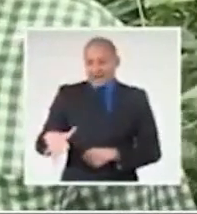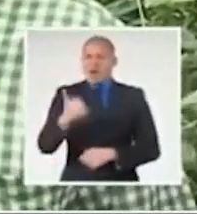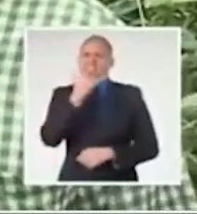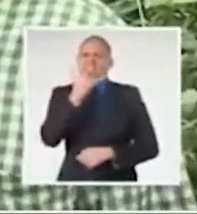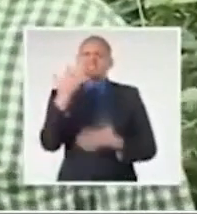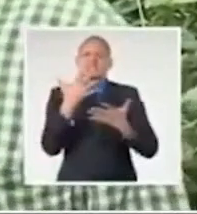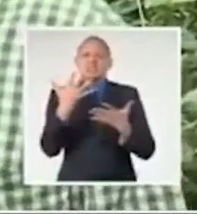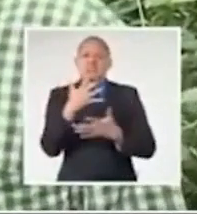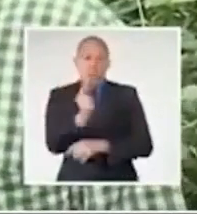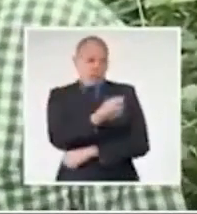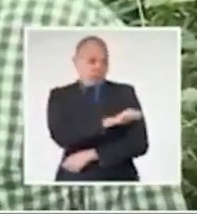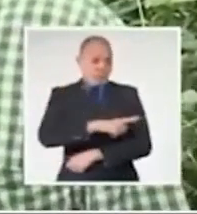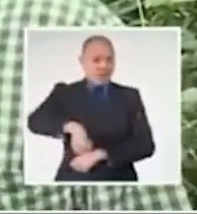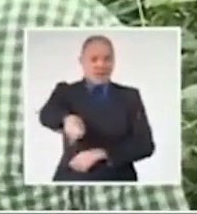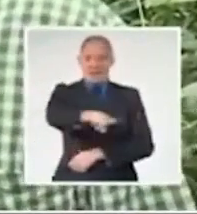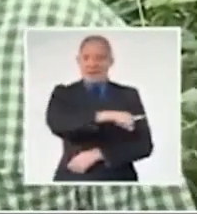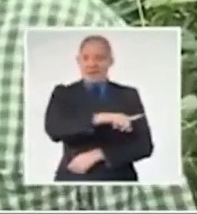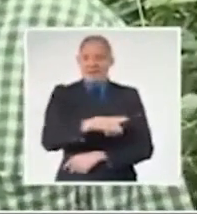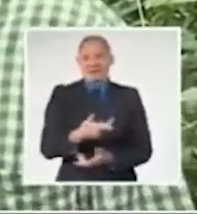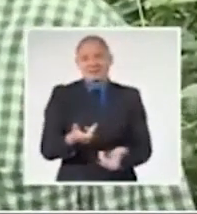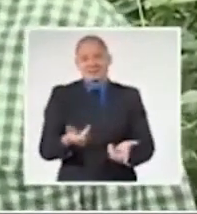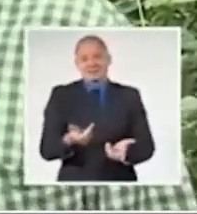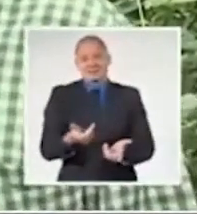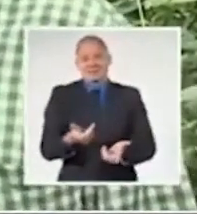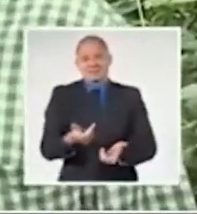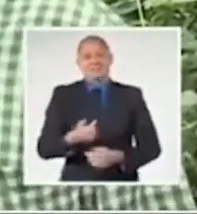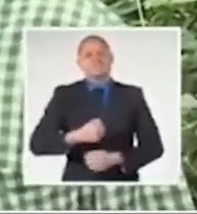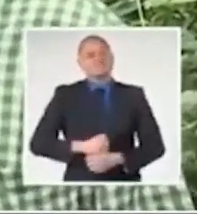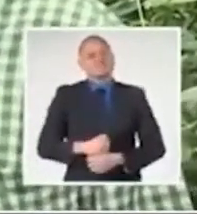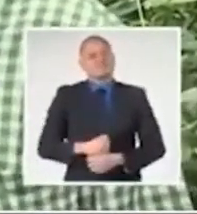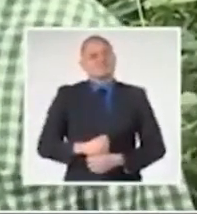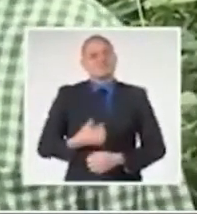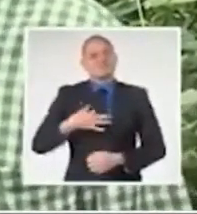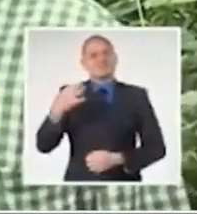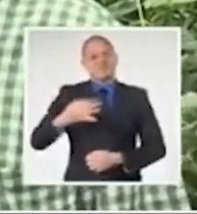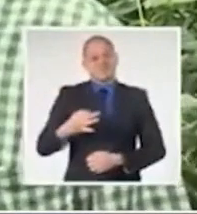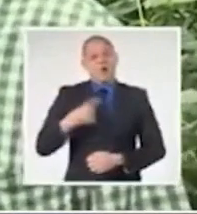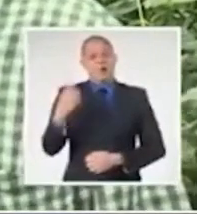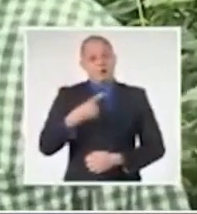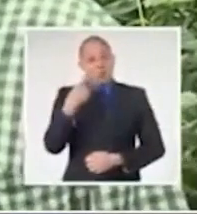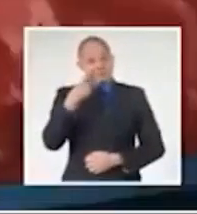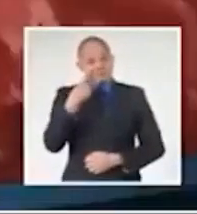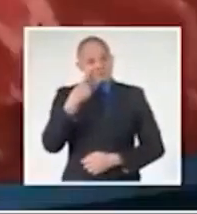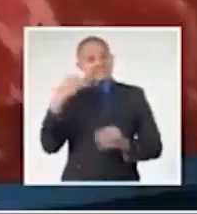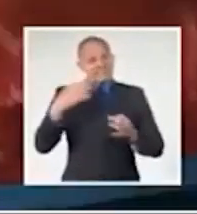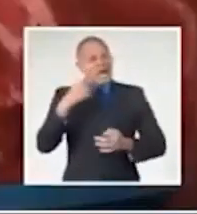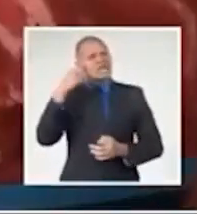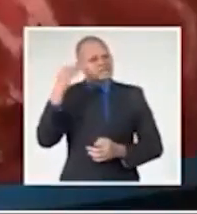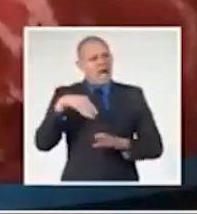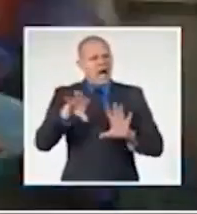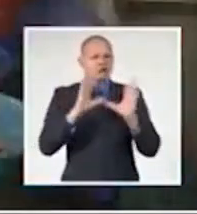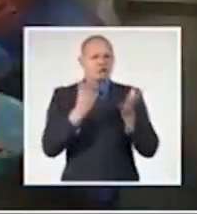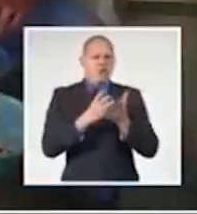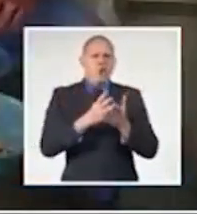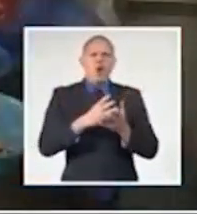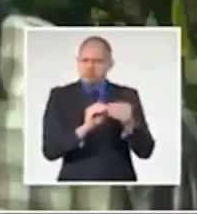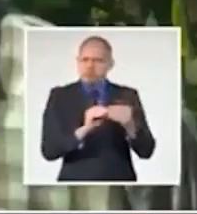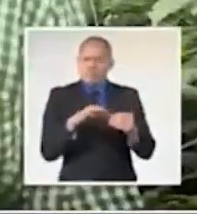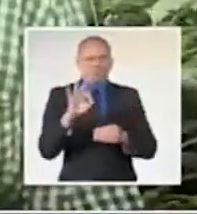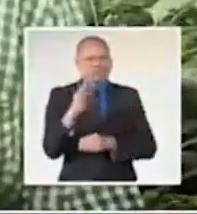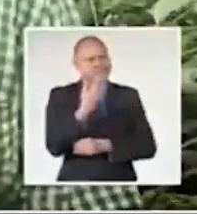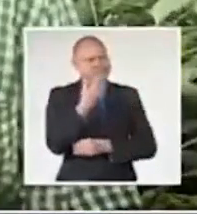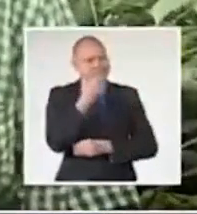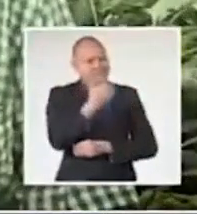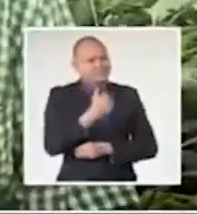entonces eso me gustó mucho porque estamos muy a verdad porque los insumos son camps pero bueno son los ayudas a la compra